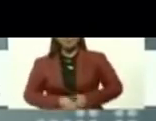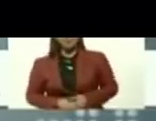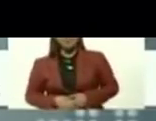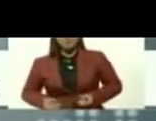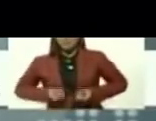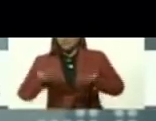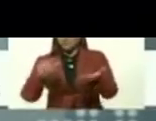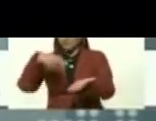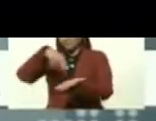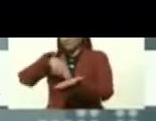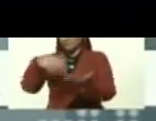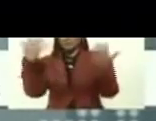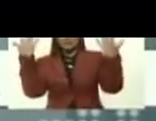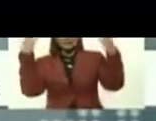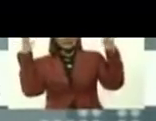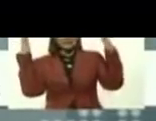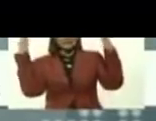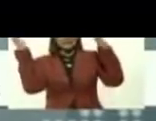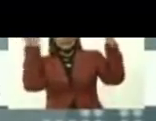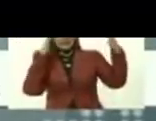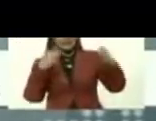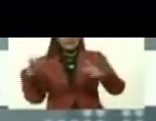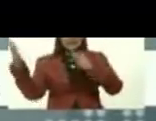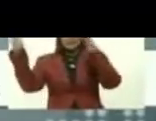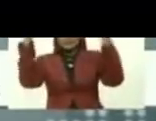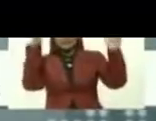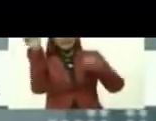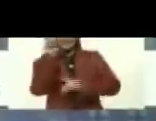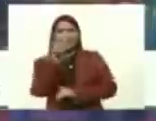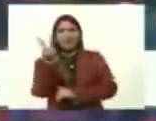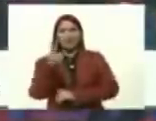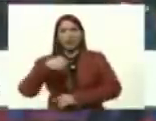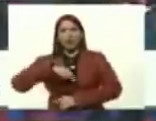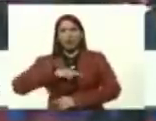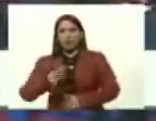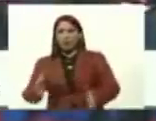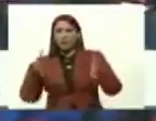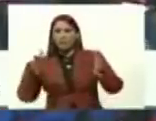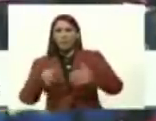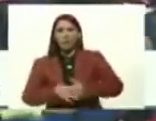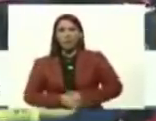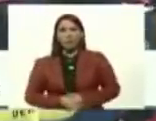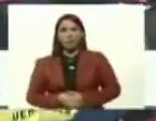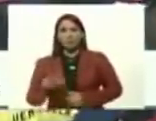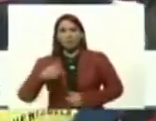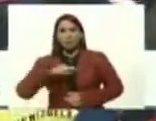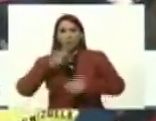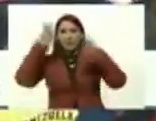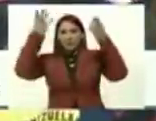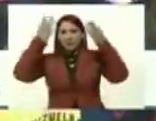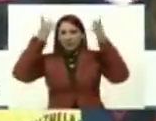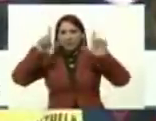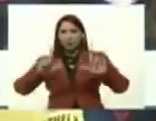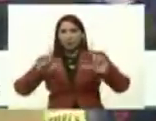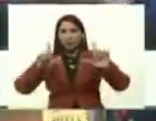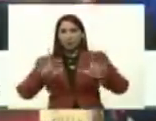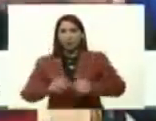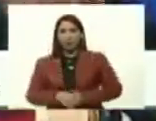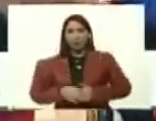pie un aplauso toda Venezuela a nuestra campeona, a nuestra reina de Tokio,